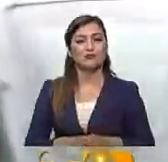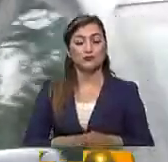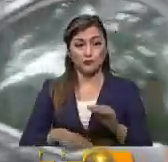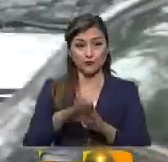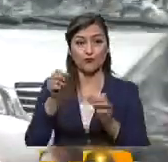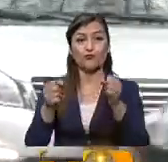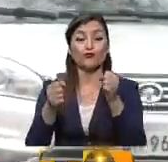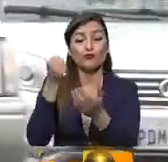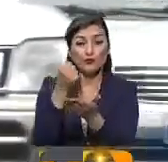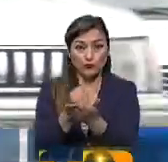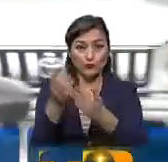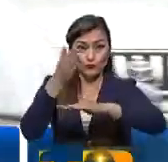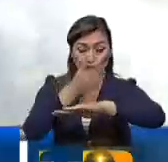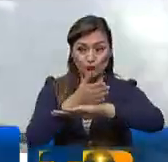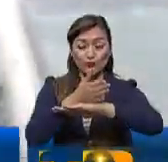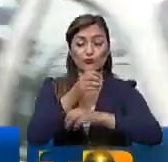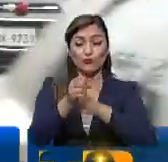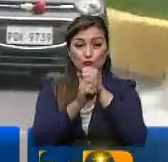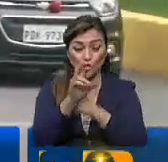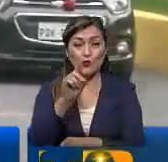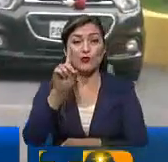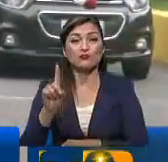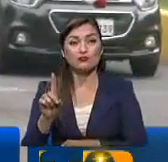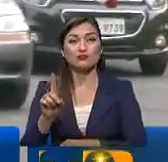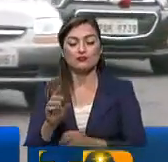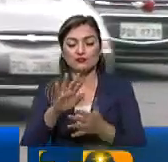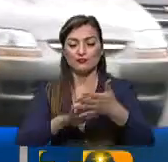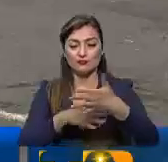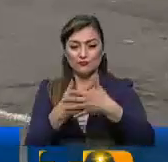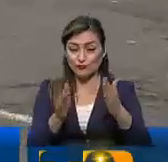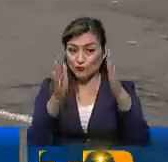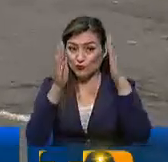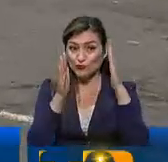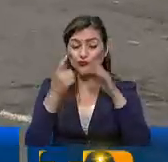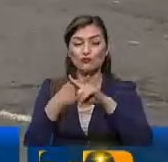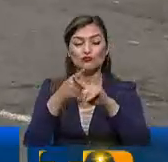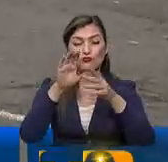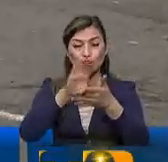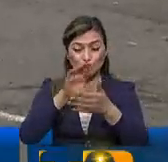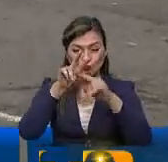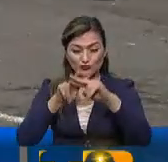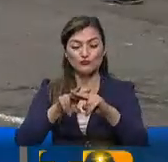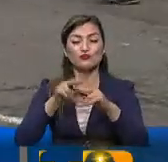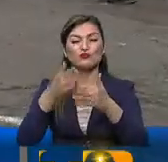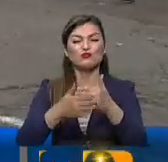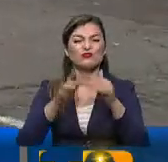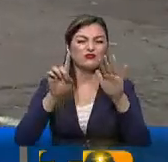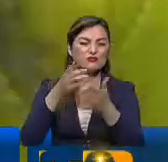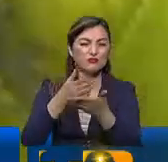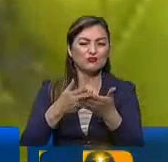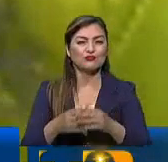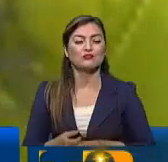de vehículos se matriculen antes de que termine 2021, se amplió el horario de atención en los centros de revisión hasta las